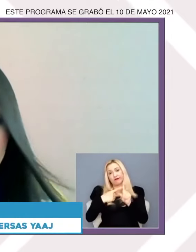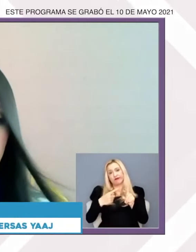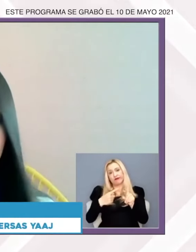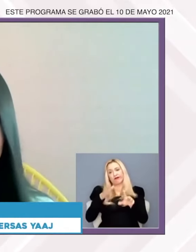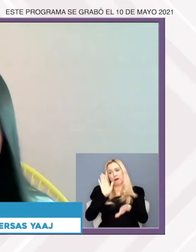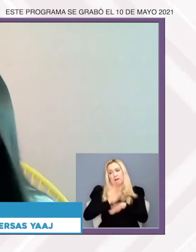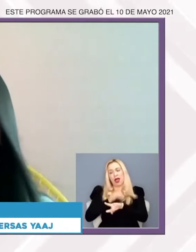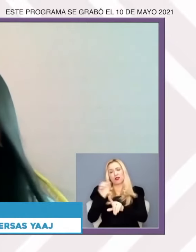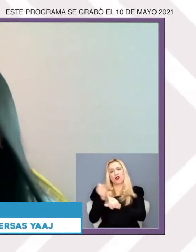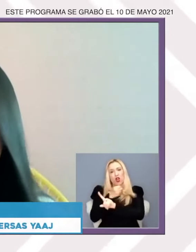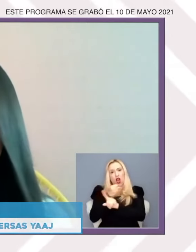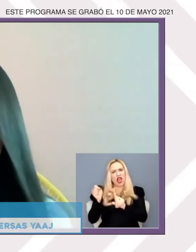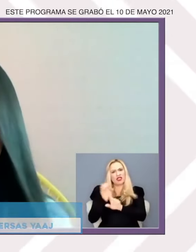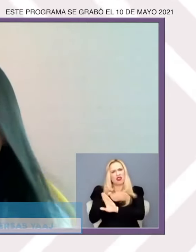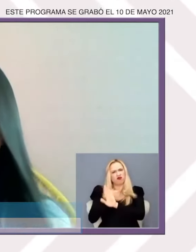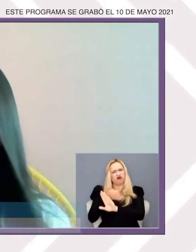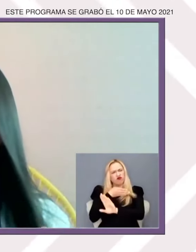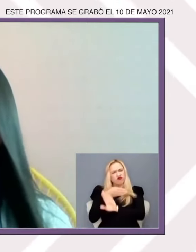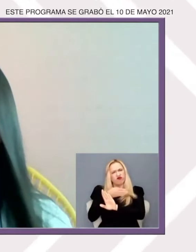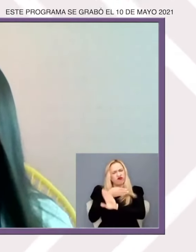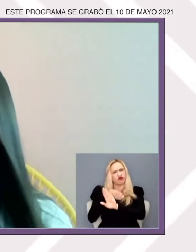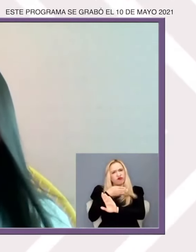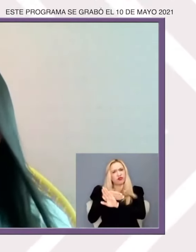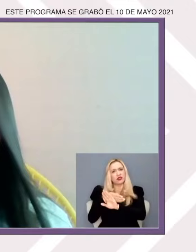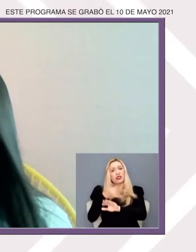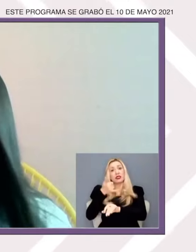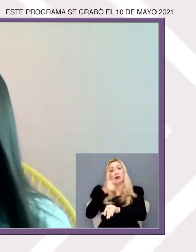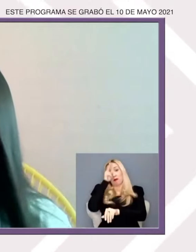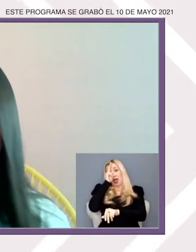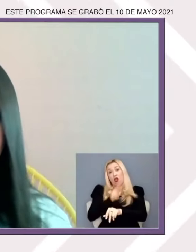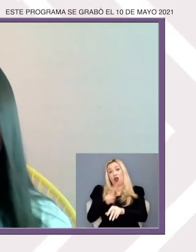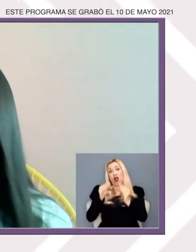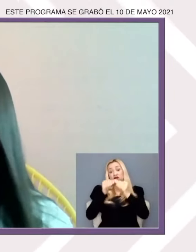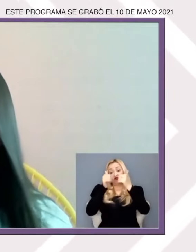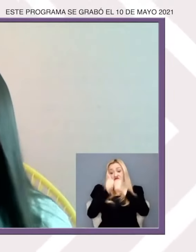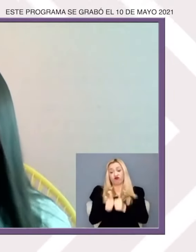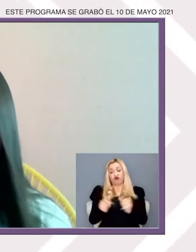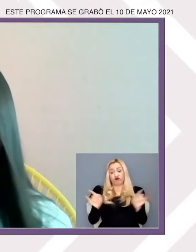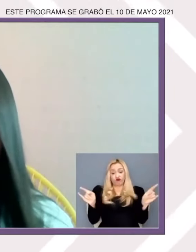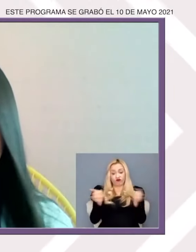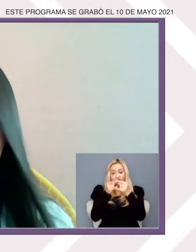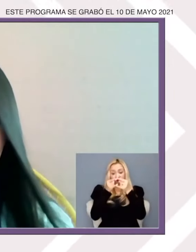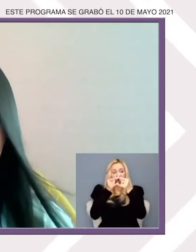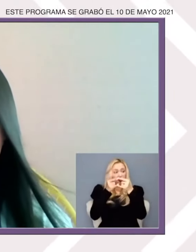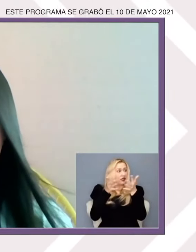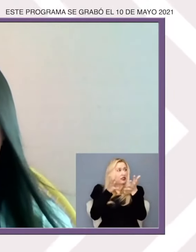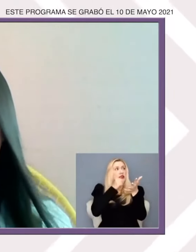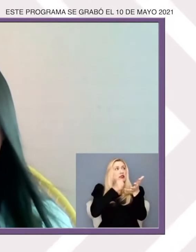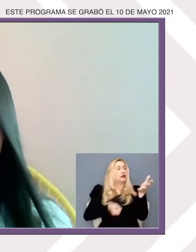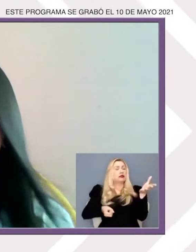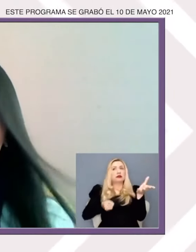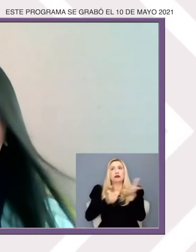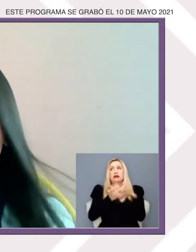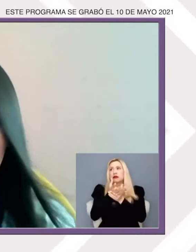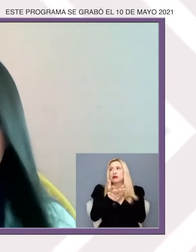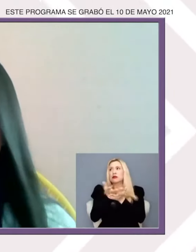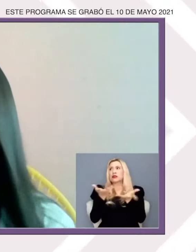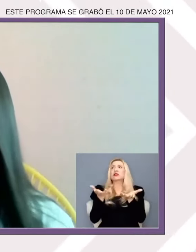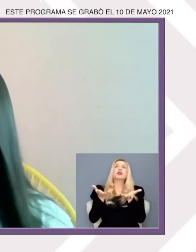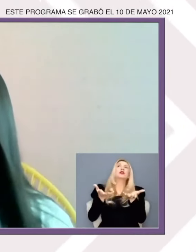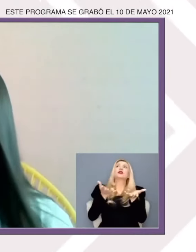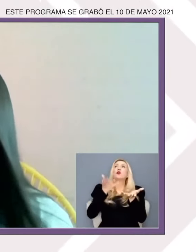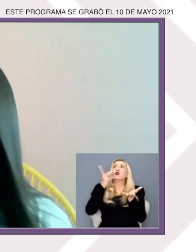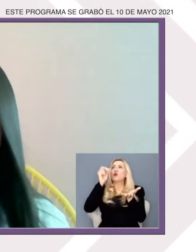de género que se recrudece por el confinamiento y el limitado acceso a los servicios públicos que